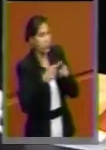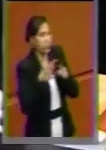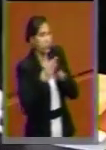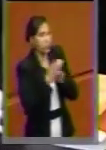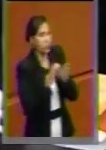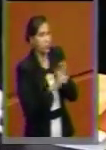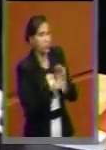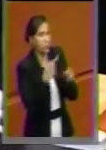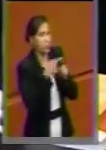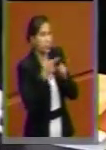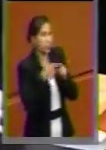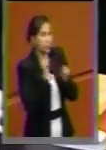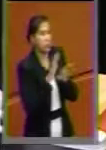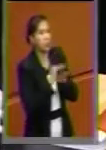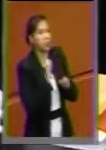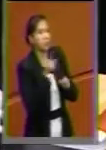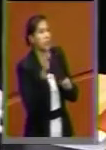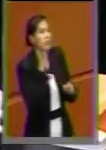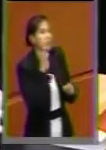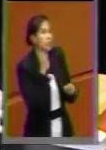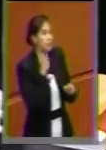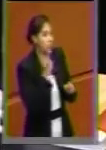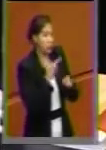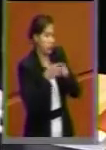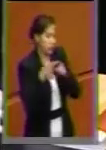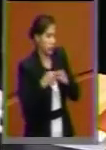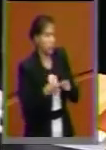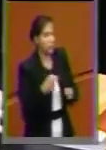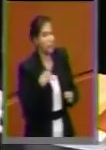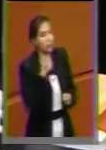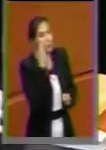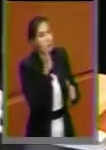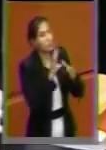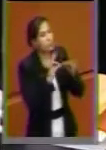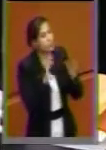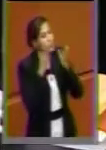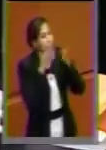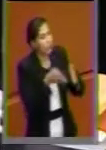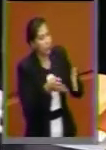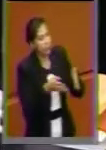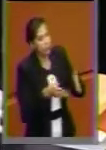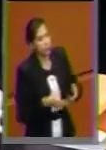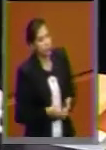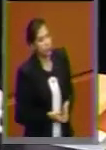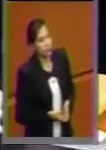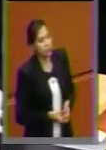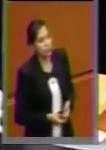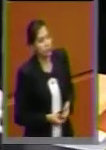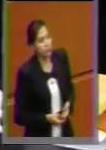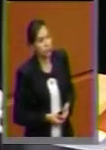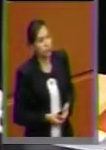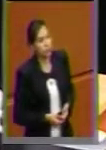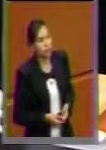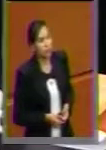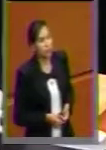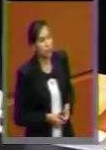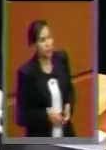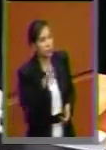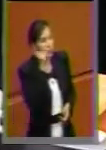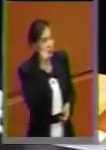dos terceras partes del congreso de la unión pero yo lo que voy es este que yo los